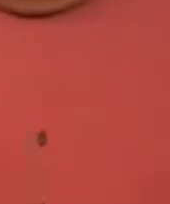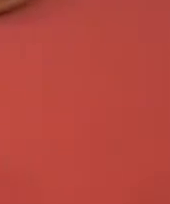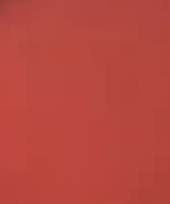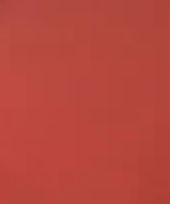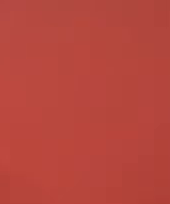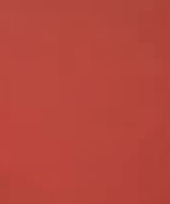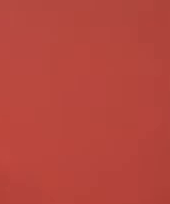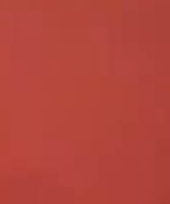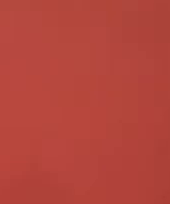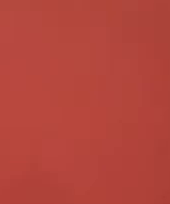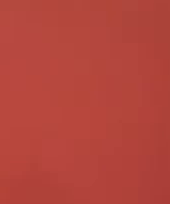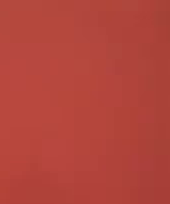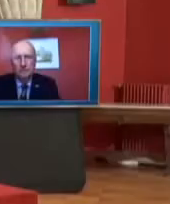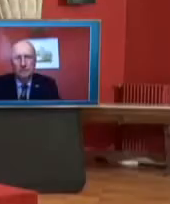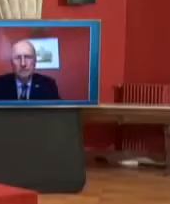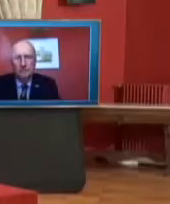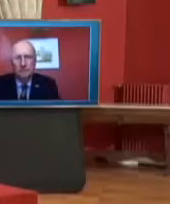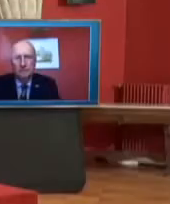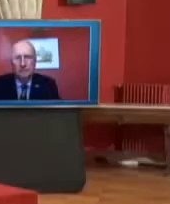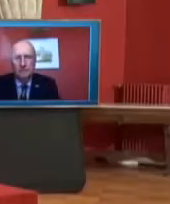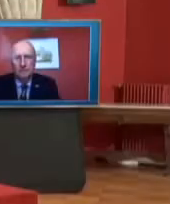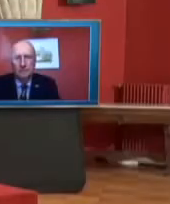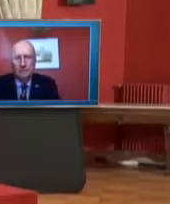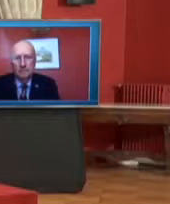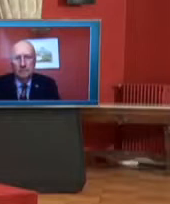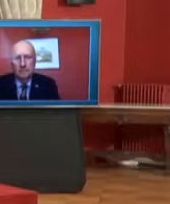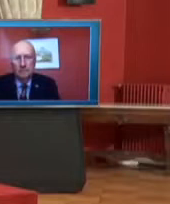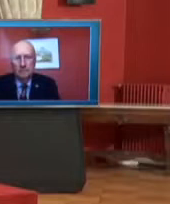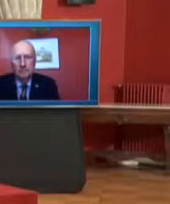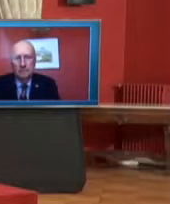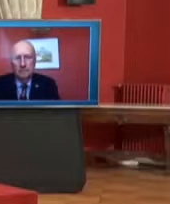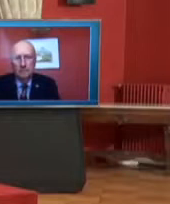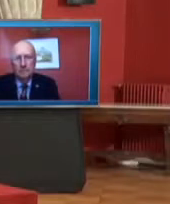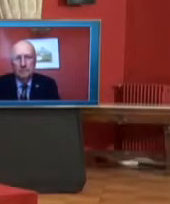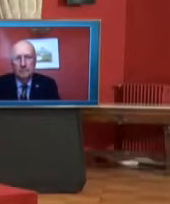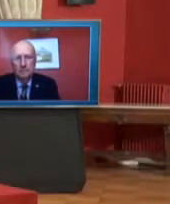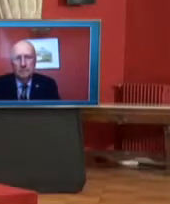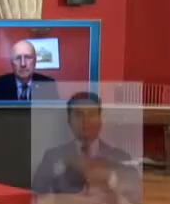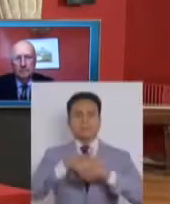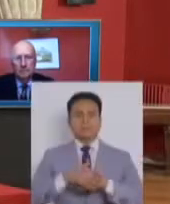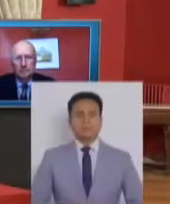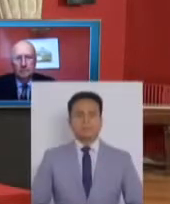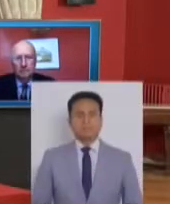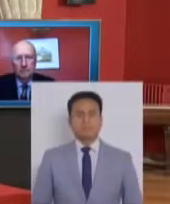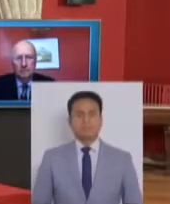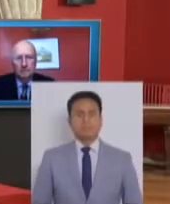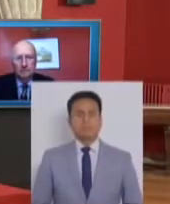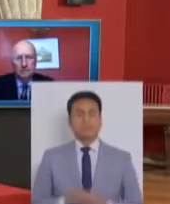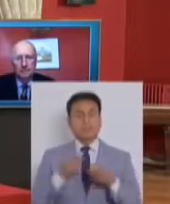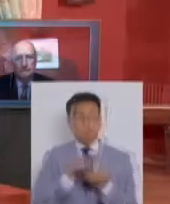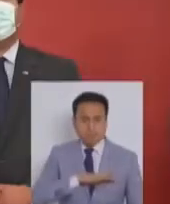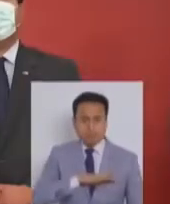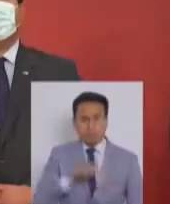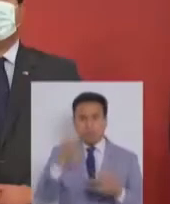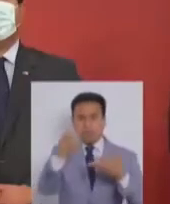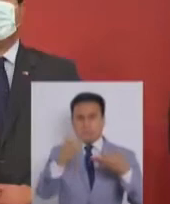debilidad de Piñera en tanto figura presidencial, pero también del gobierno en su conjunto. El año 2019 también se intentó